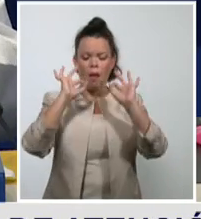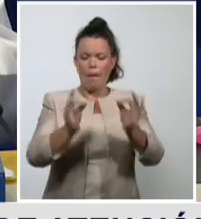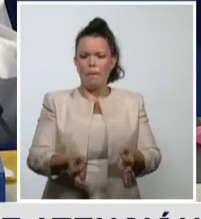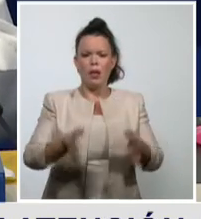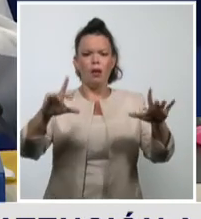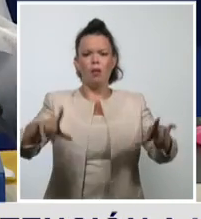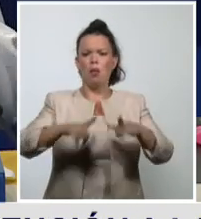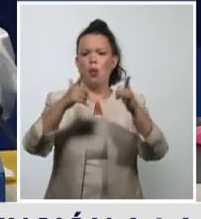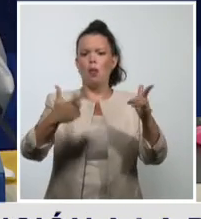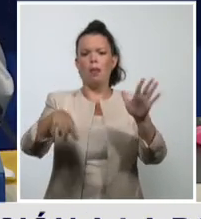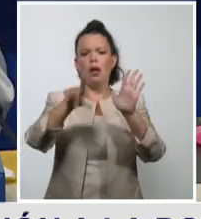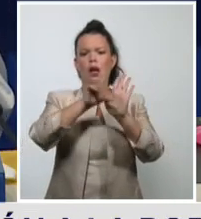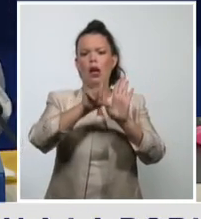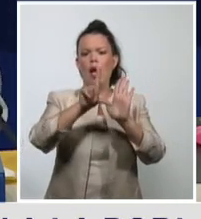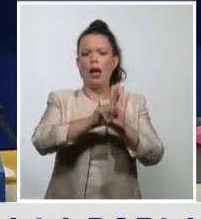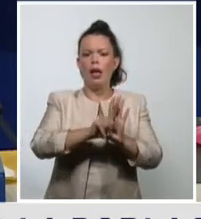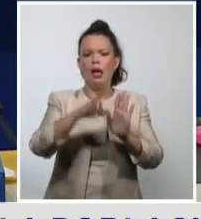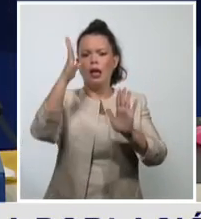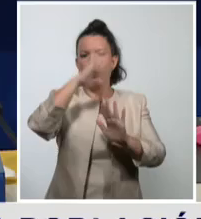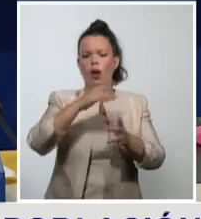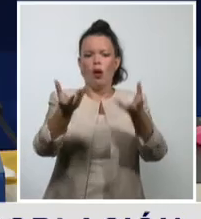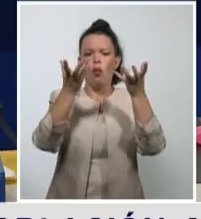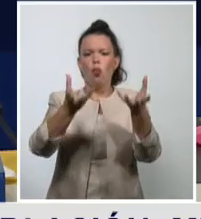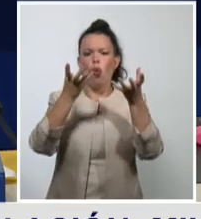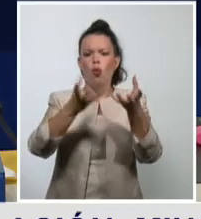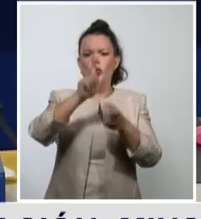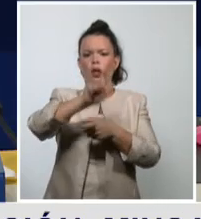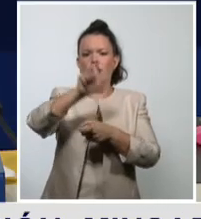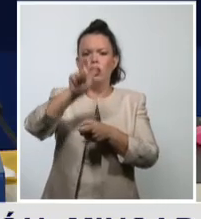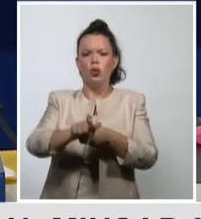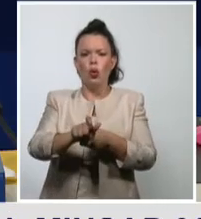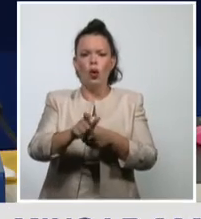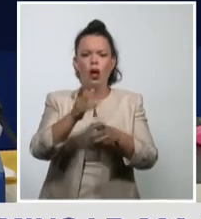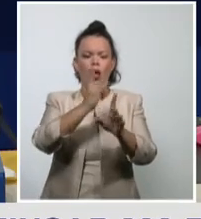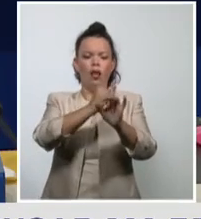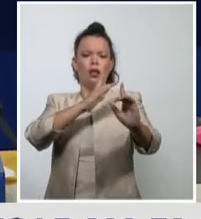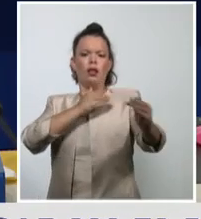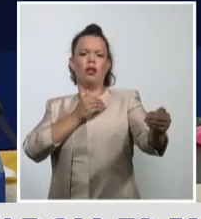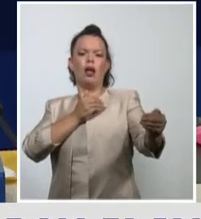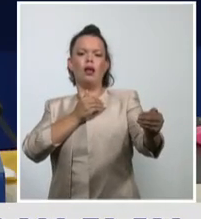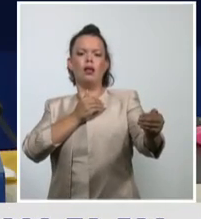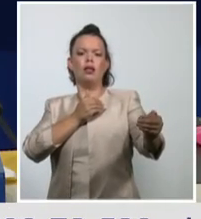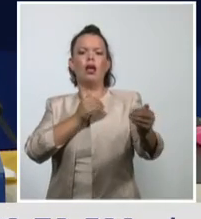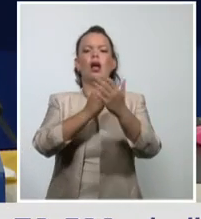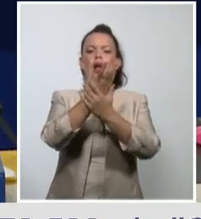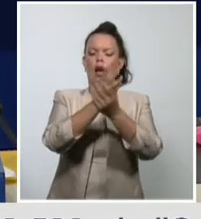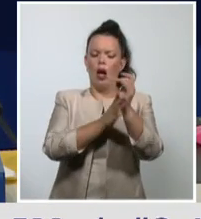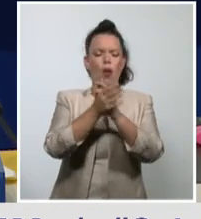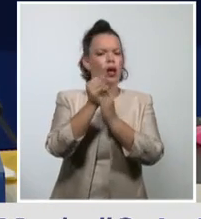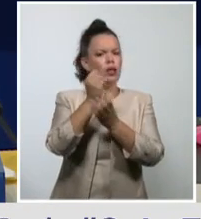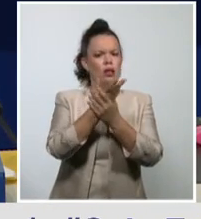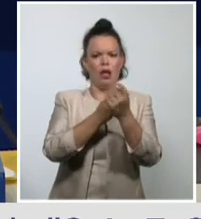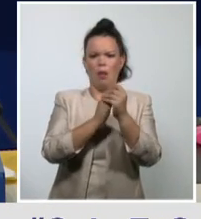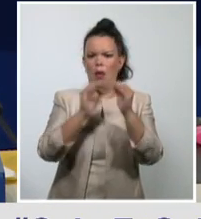las aglomeraciones, la separación de las personas, el lavado continuo de las manos de las personas que estén ahí en el